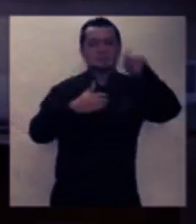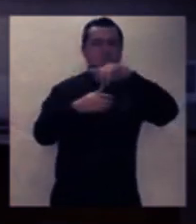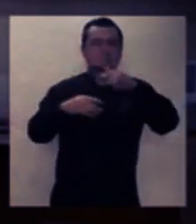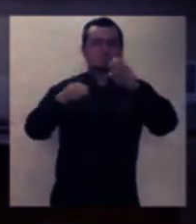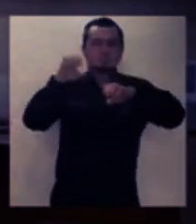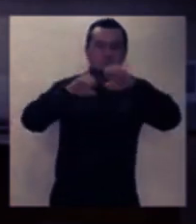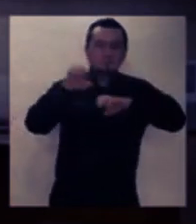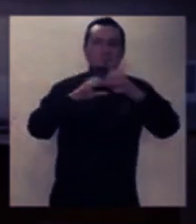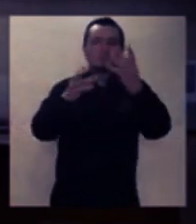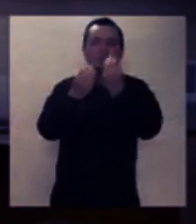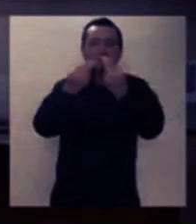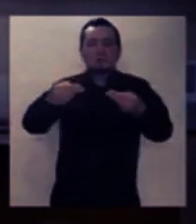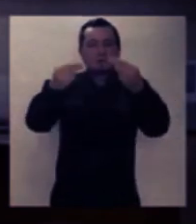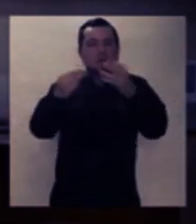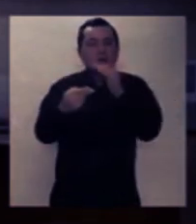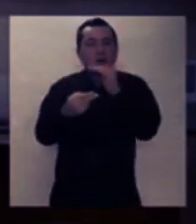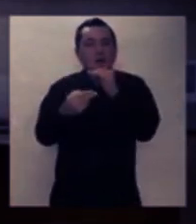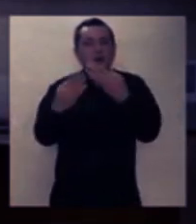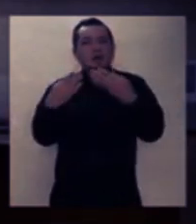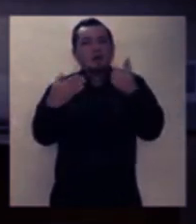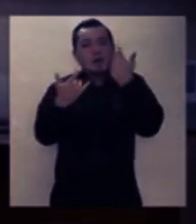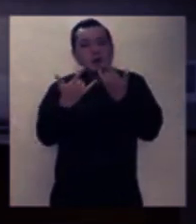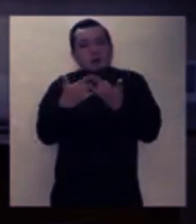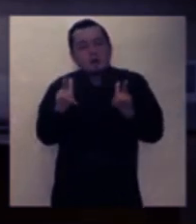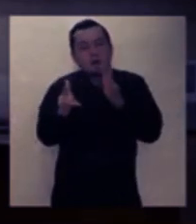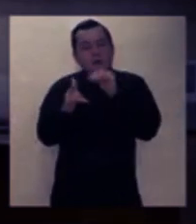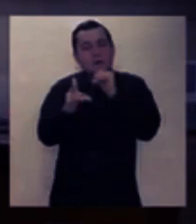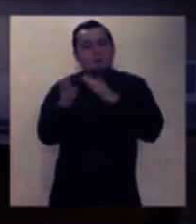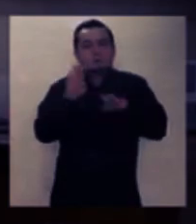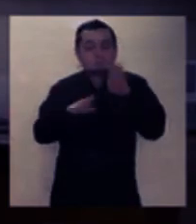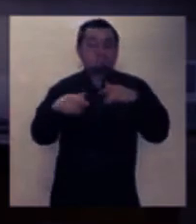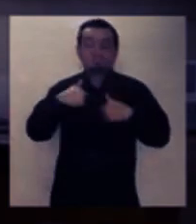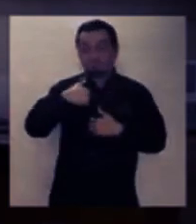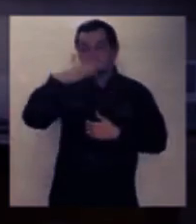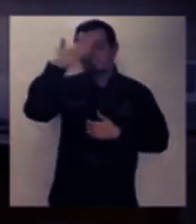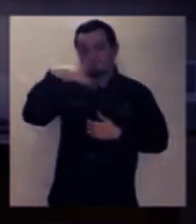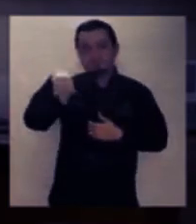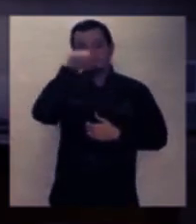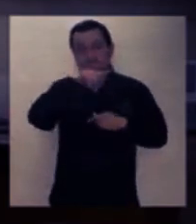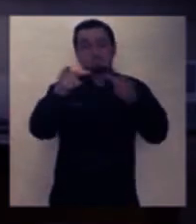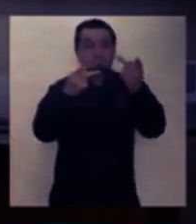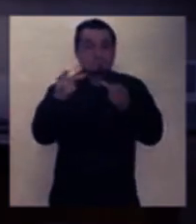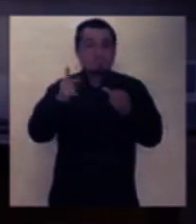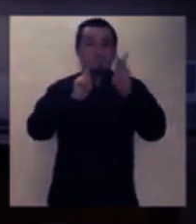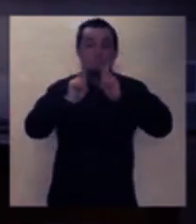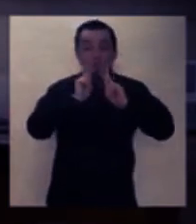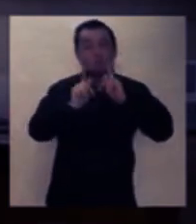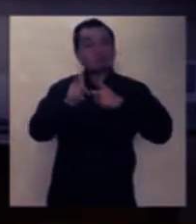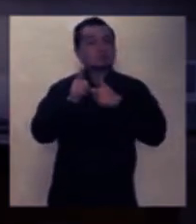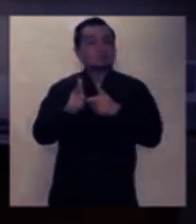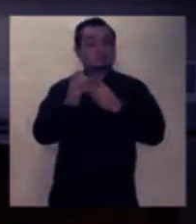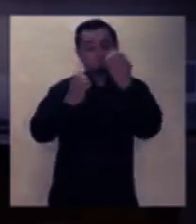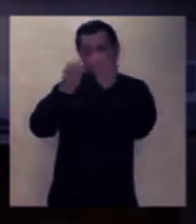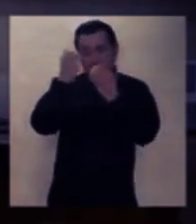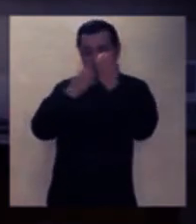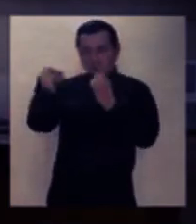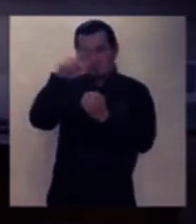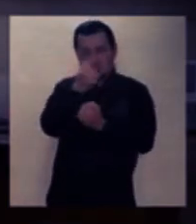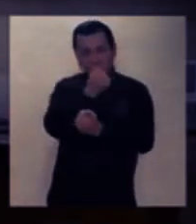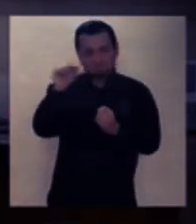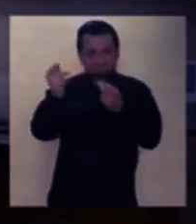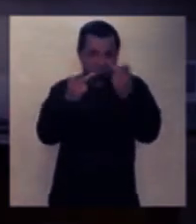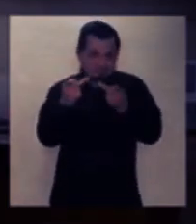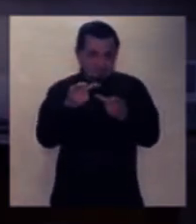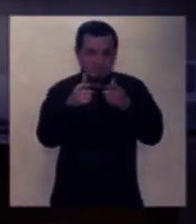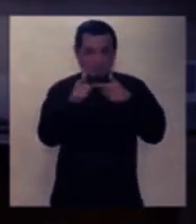aquellos sectores económicos que por su naturaleza no han podido abrir. Pero detrás de cada decisión hemos puesto por delante la valoración en materia de salud de